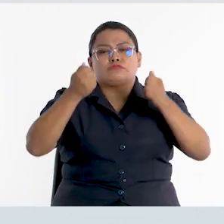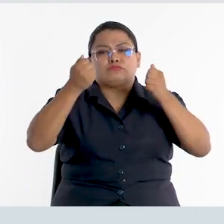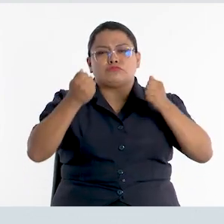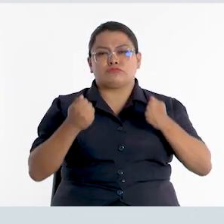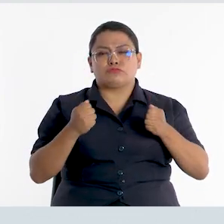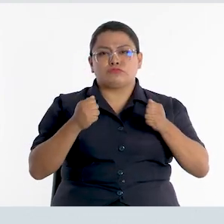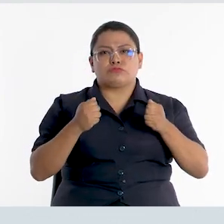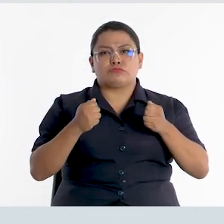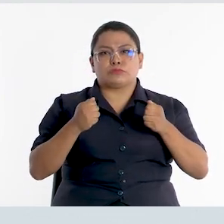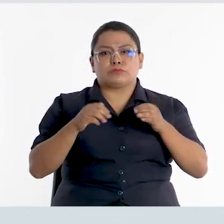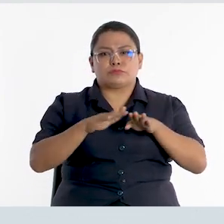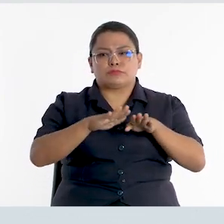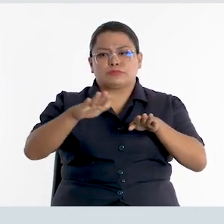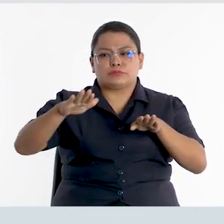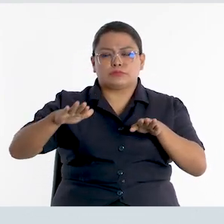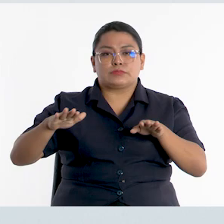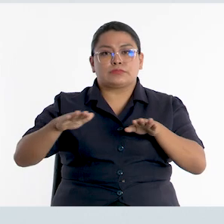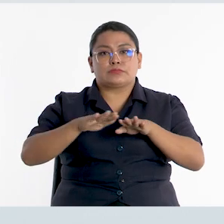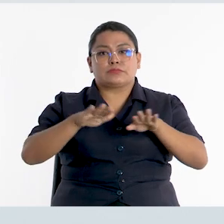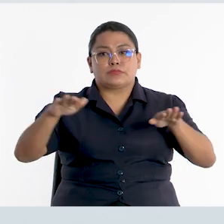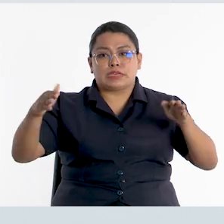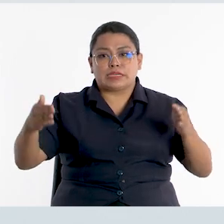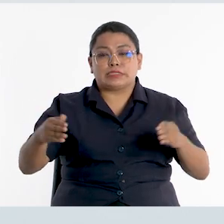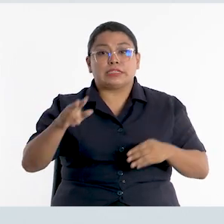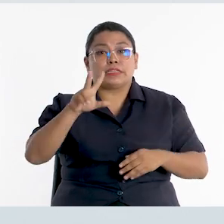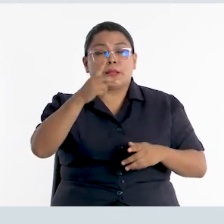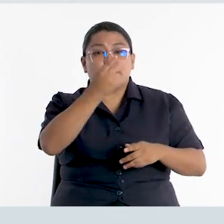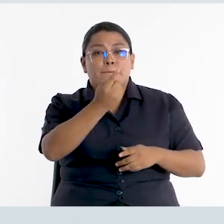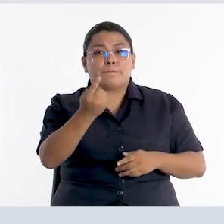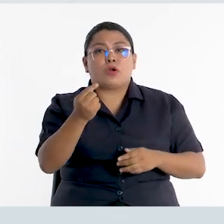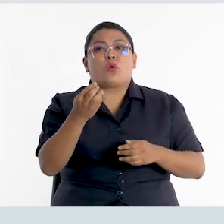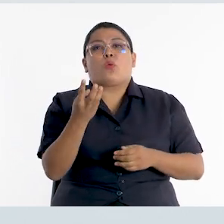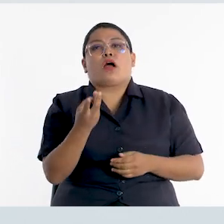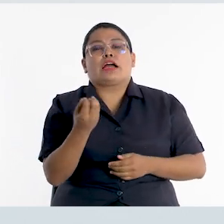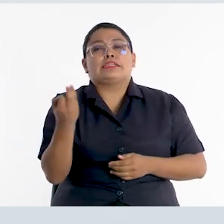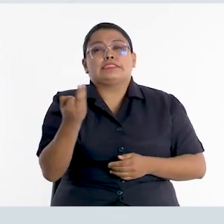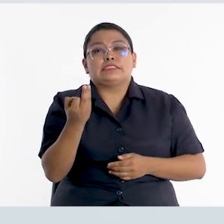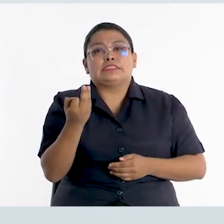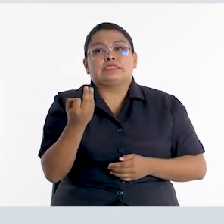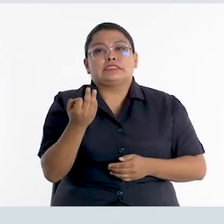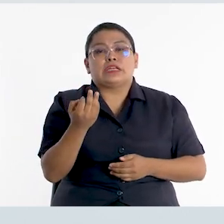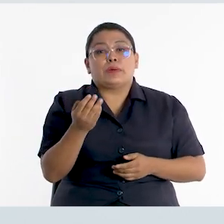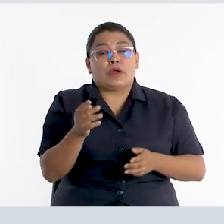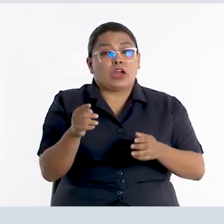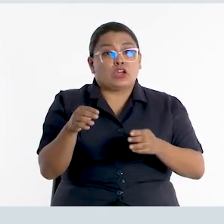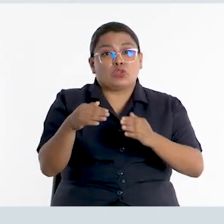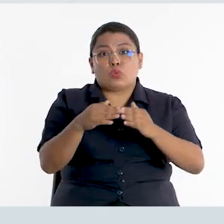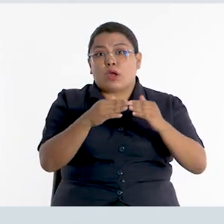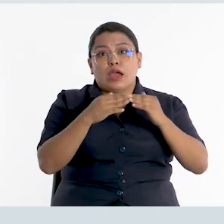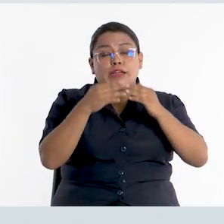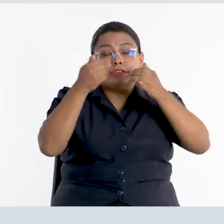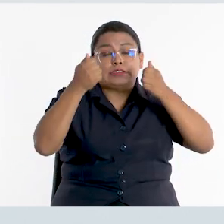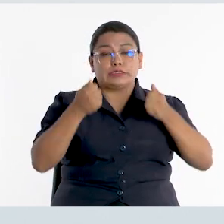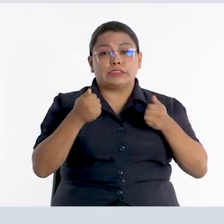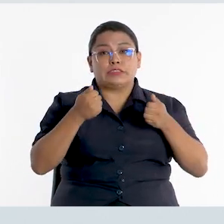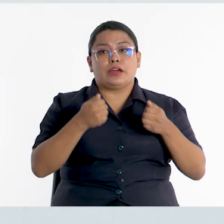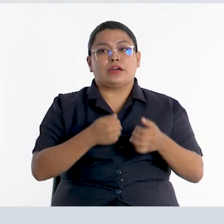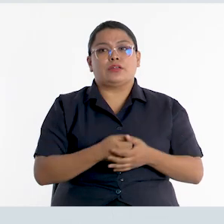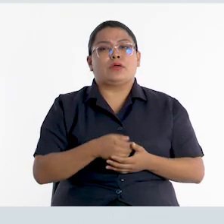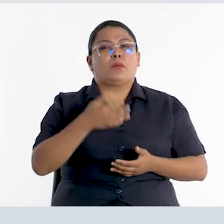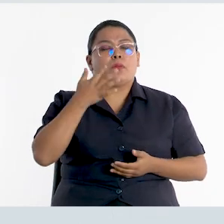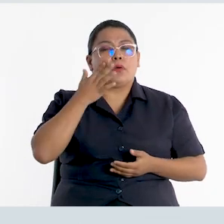Se sentarán en bancas donde caben 3 personas. ¿Cuántas bancas se necesitan para que puedan sentarse